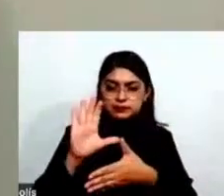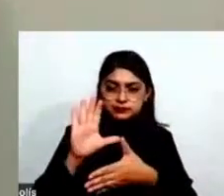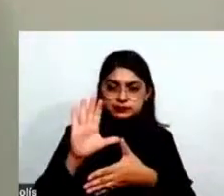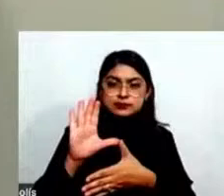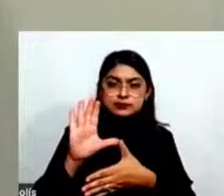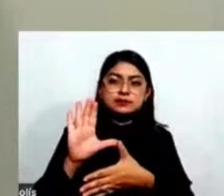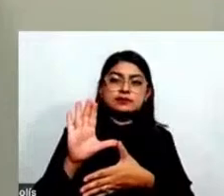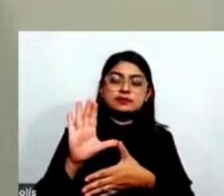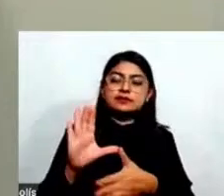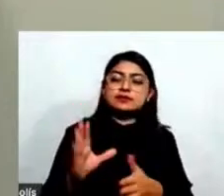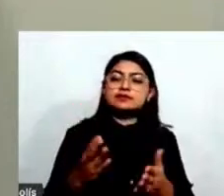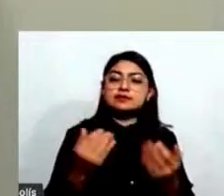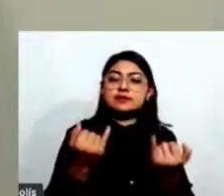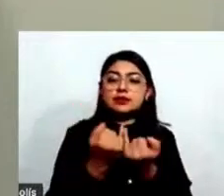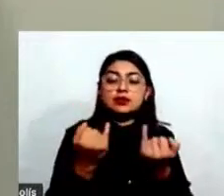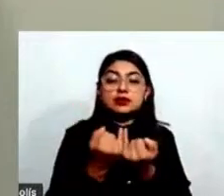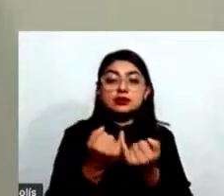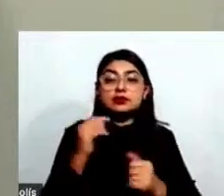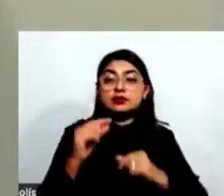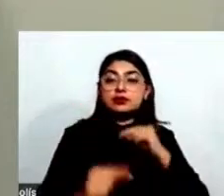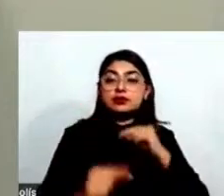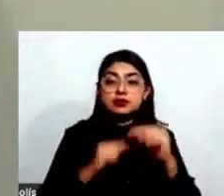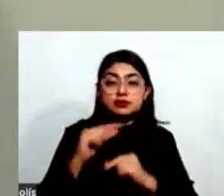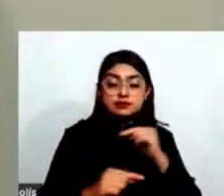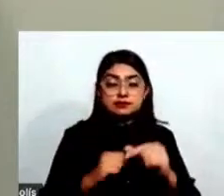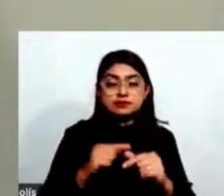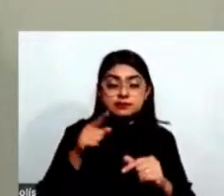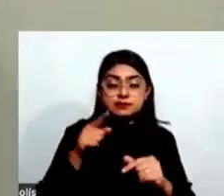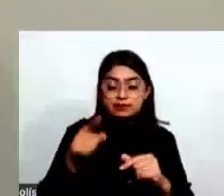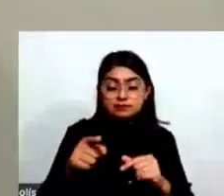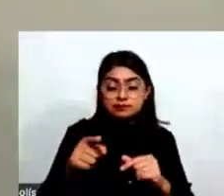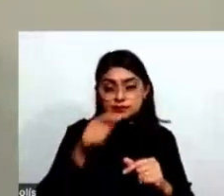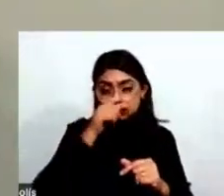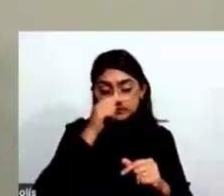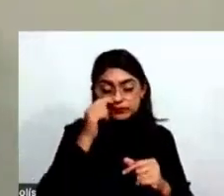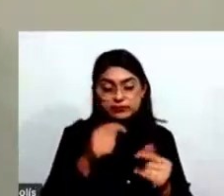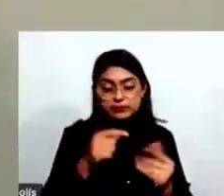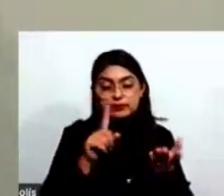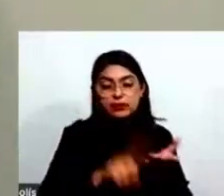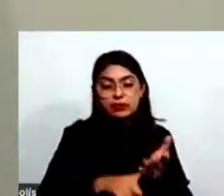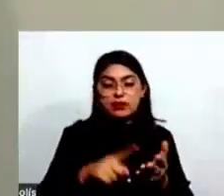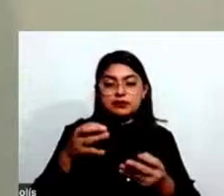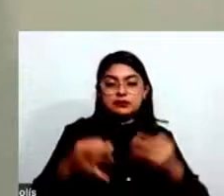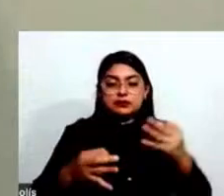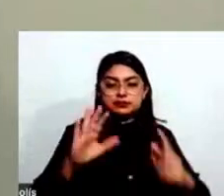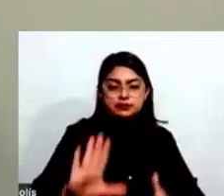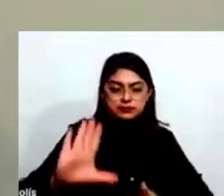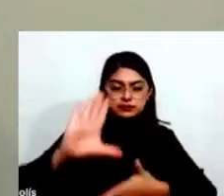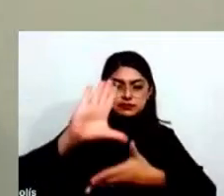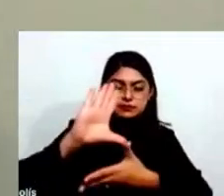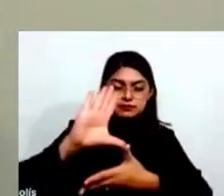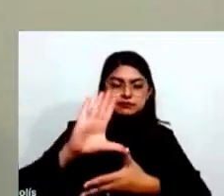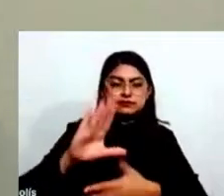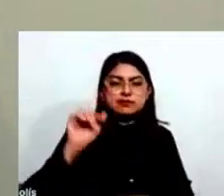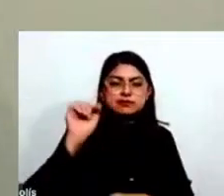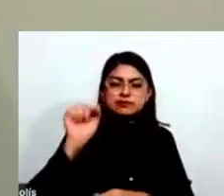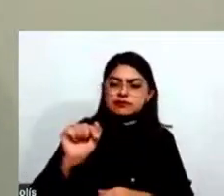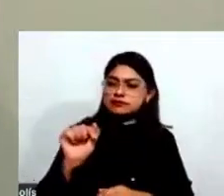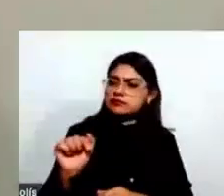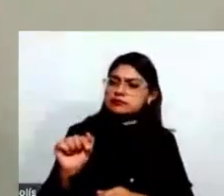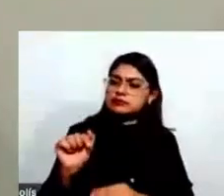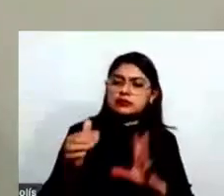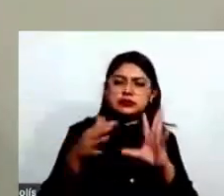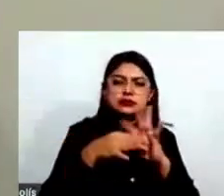Naturalmente, uno de los primeros puntos en abordarse por la Corte Interamericana, en específico, en el caso del